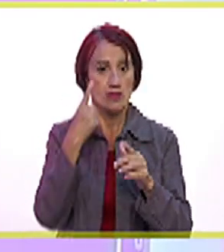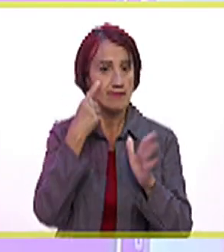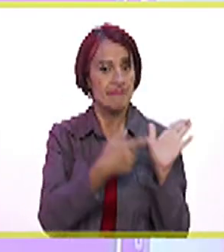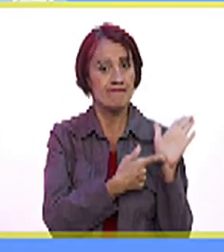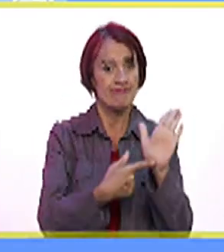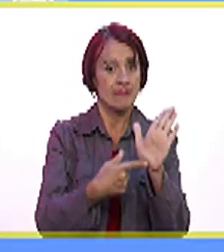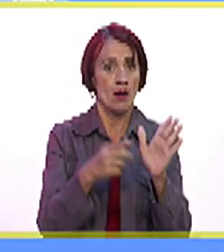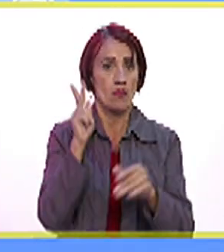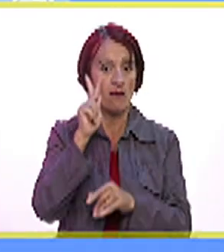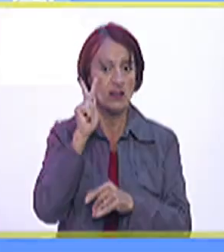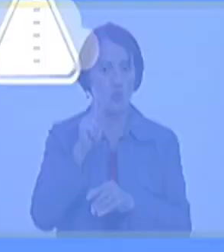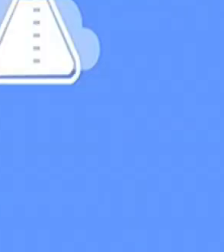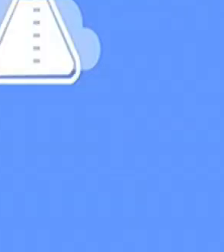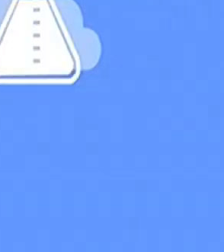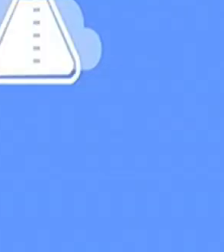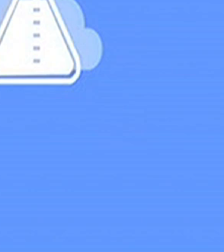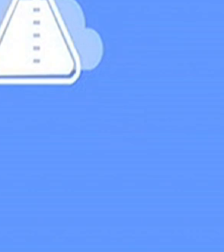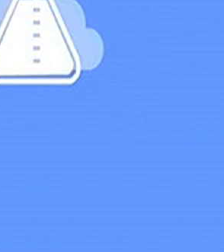profesor.